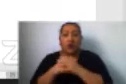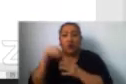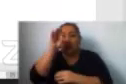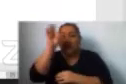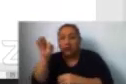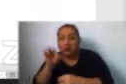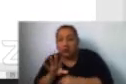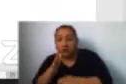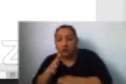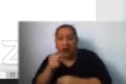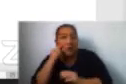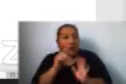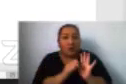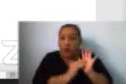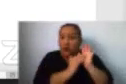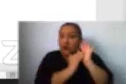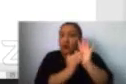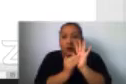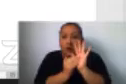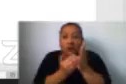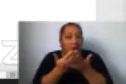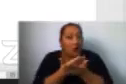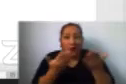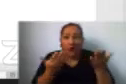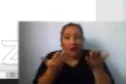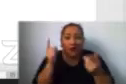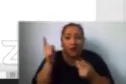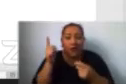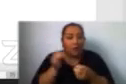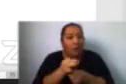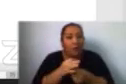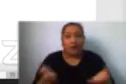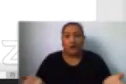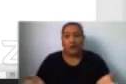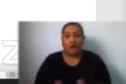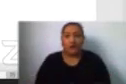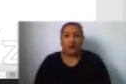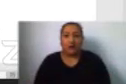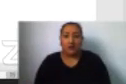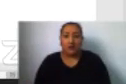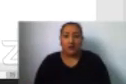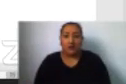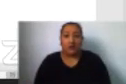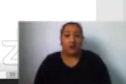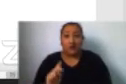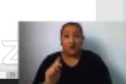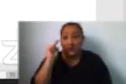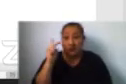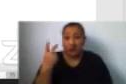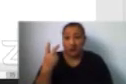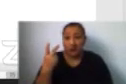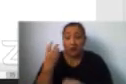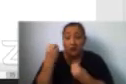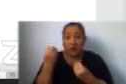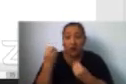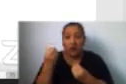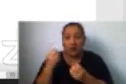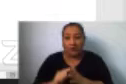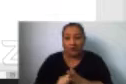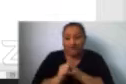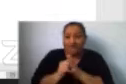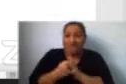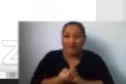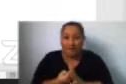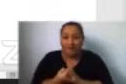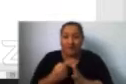se invisibiliza las particularidades de cada región. En segundo lugar, porque es a partir